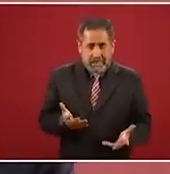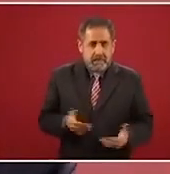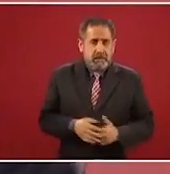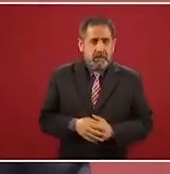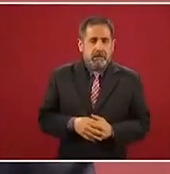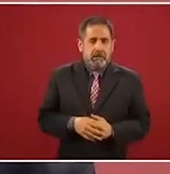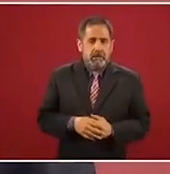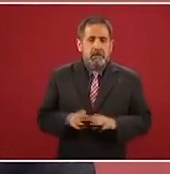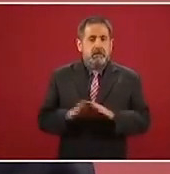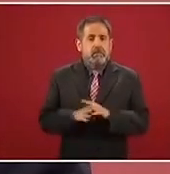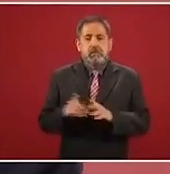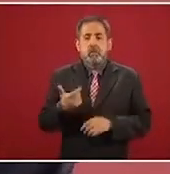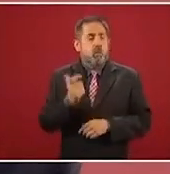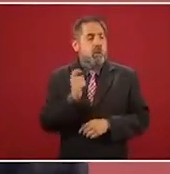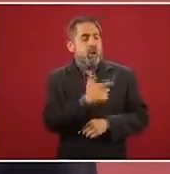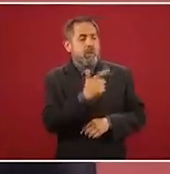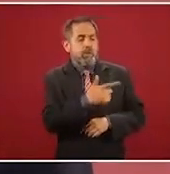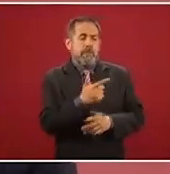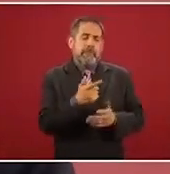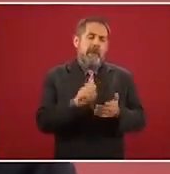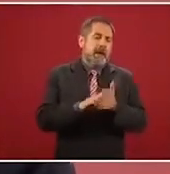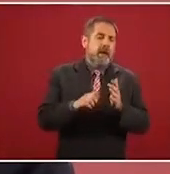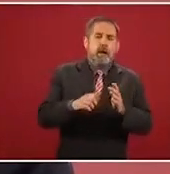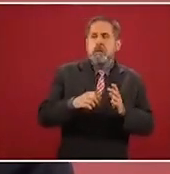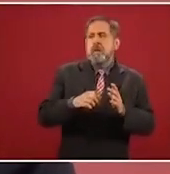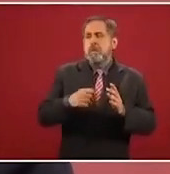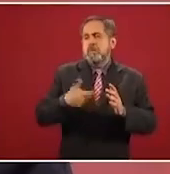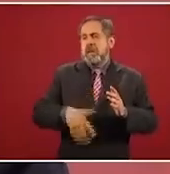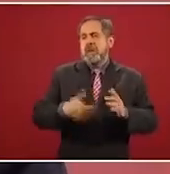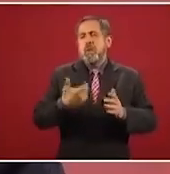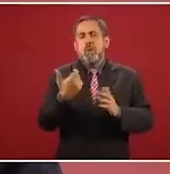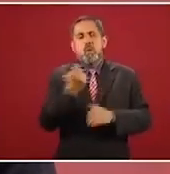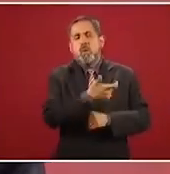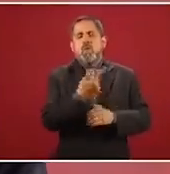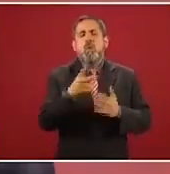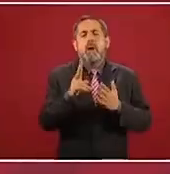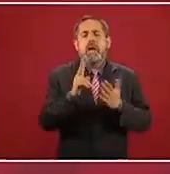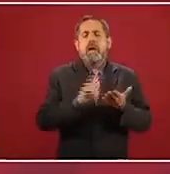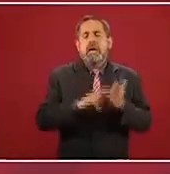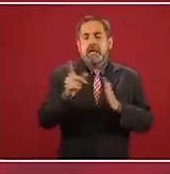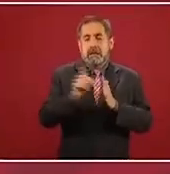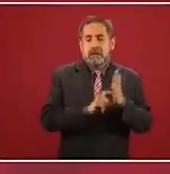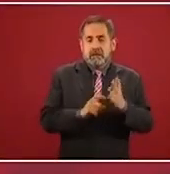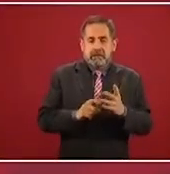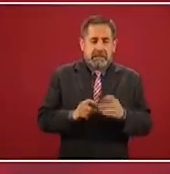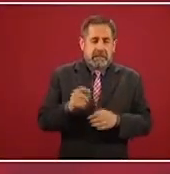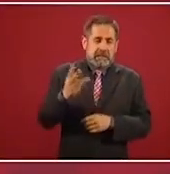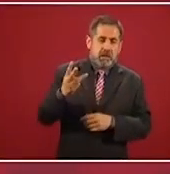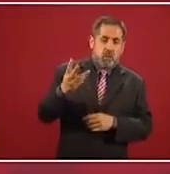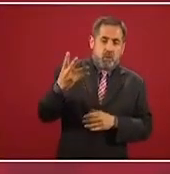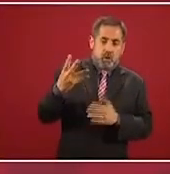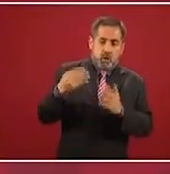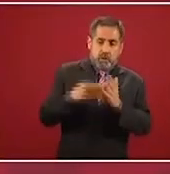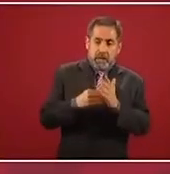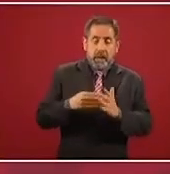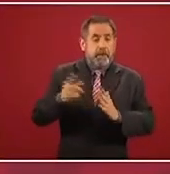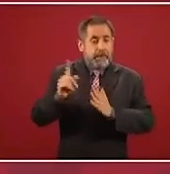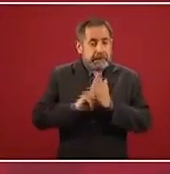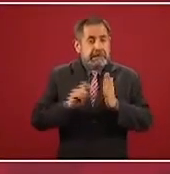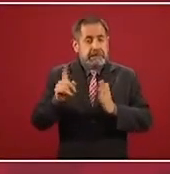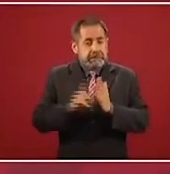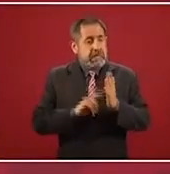Una colegiatura, por muy barata, son 3,000-4,000 pesos mensuales.